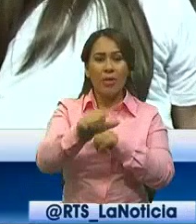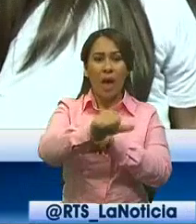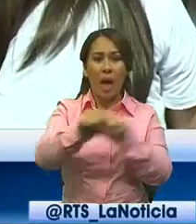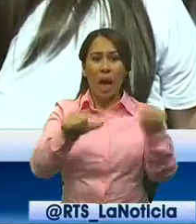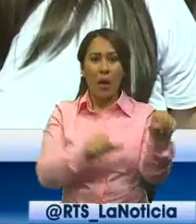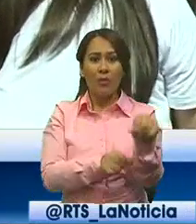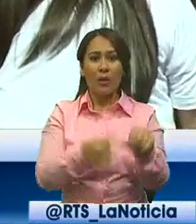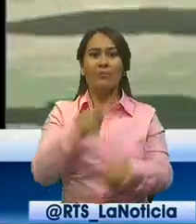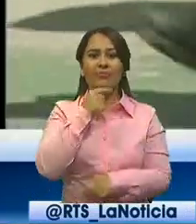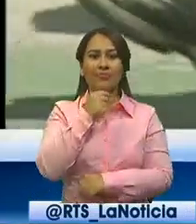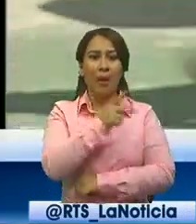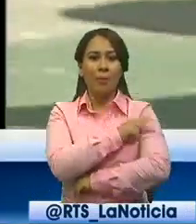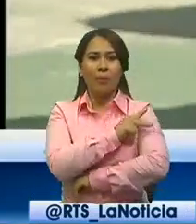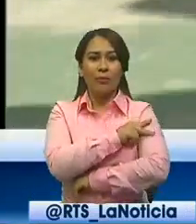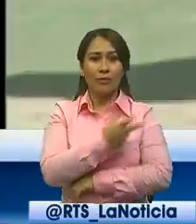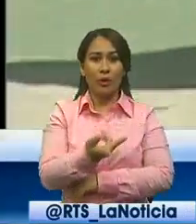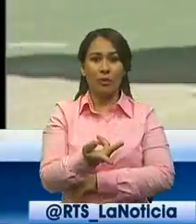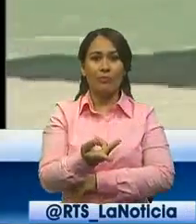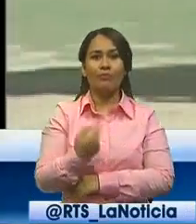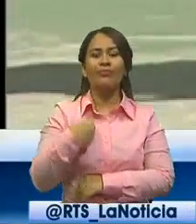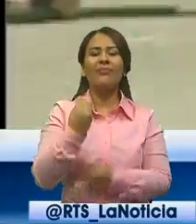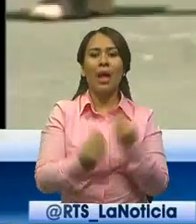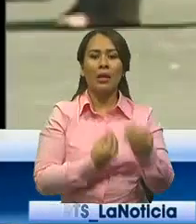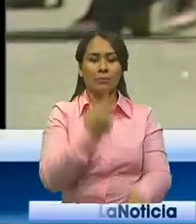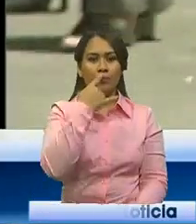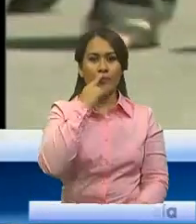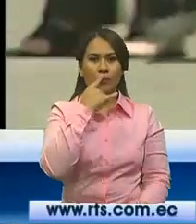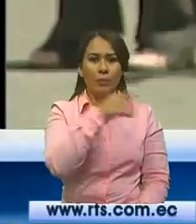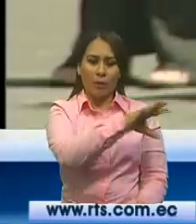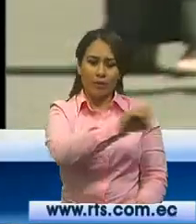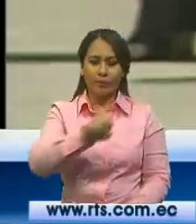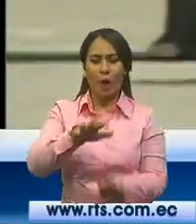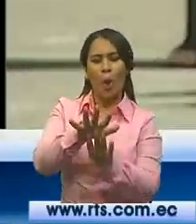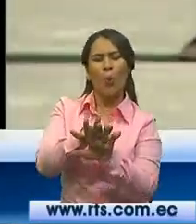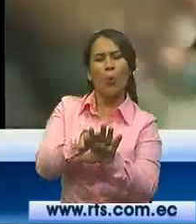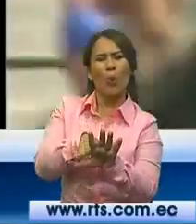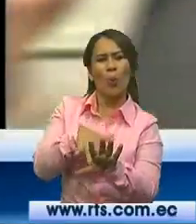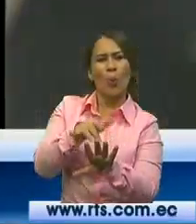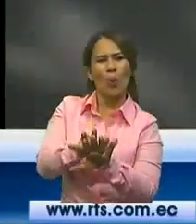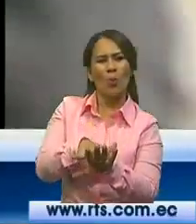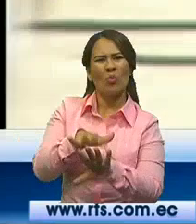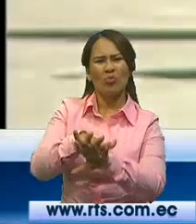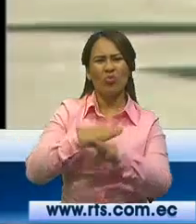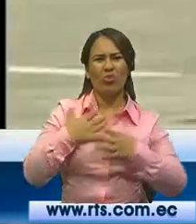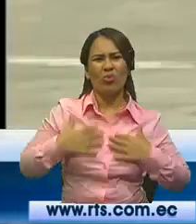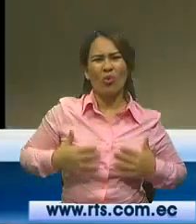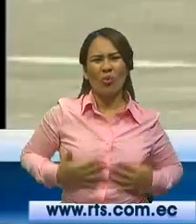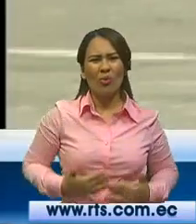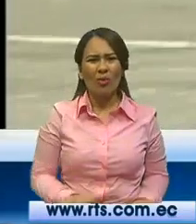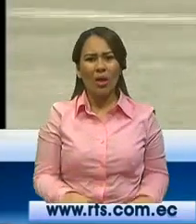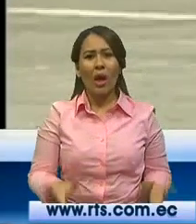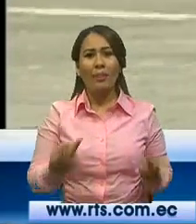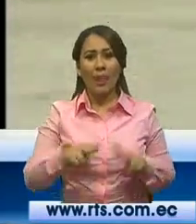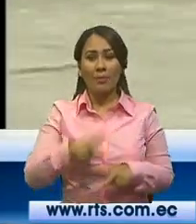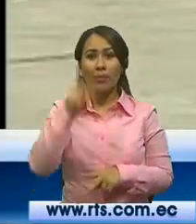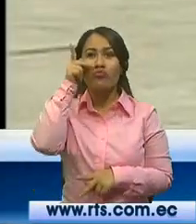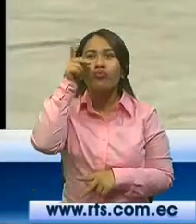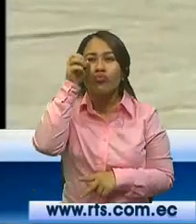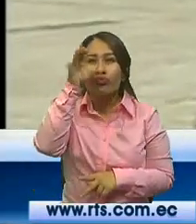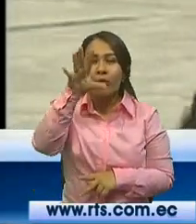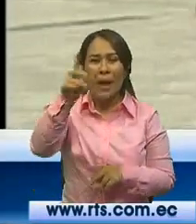maestro obligaba a los niños a desnudarse en la clase, les acariciaba sus genitales y más. El profesor además proyectaba